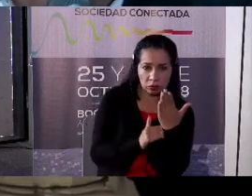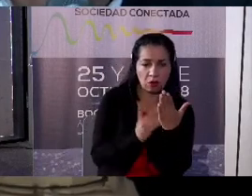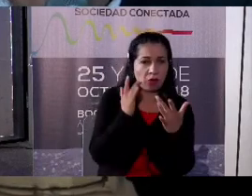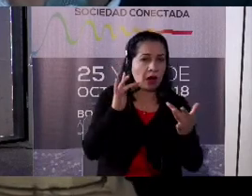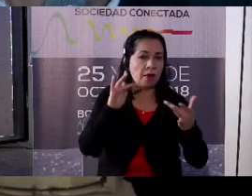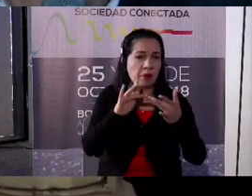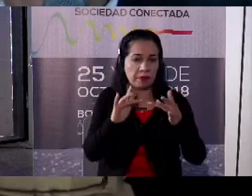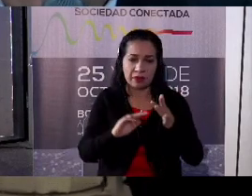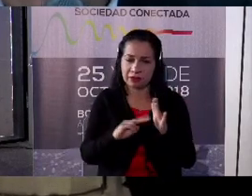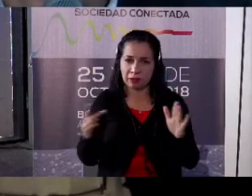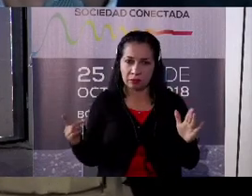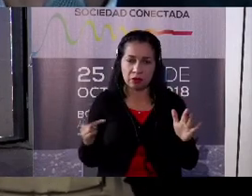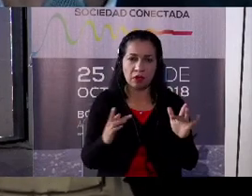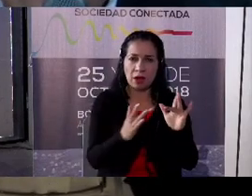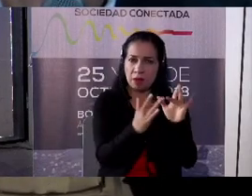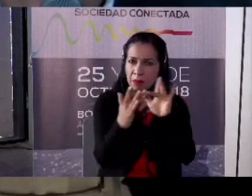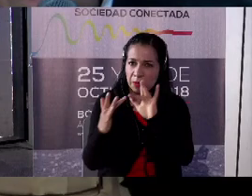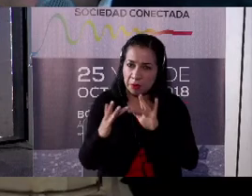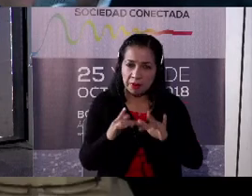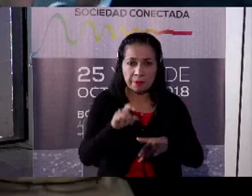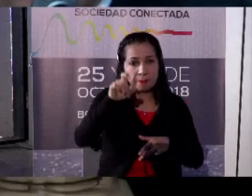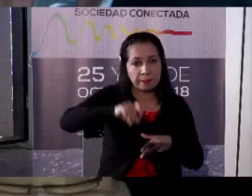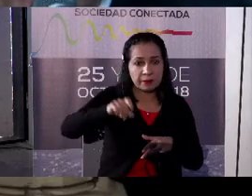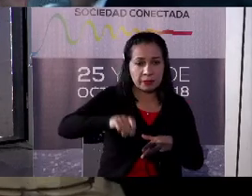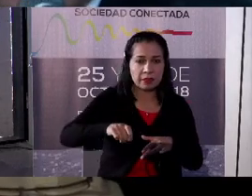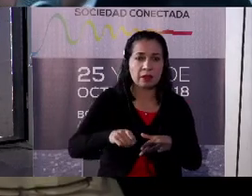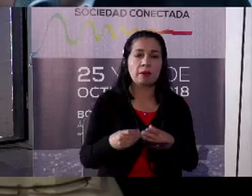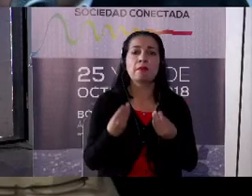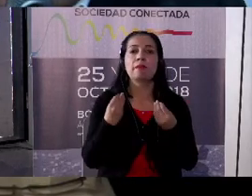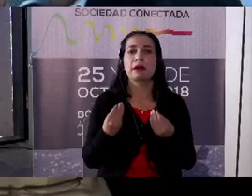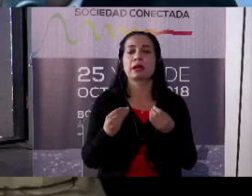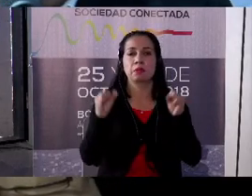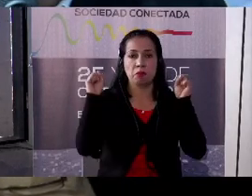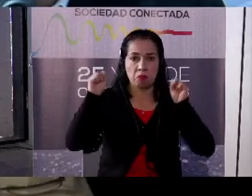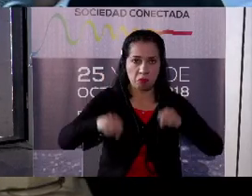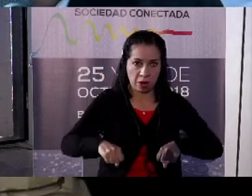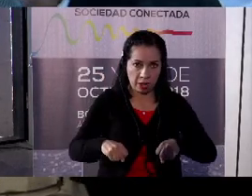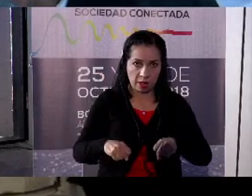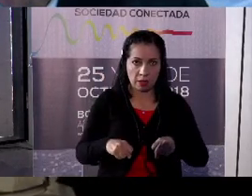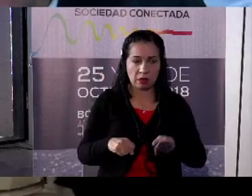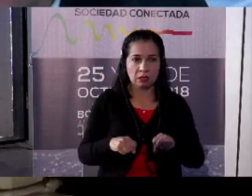Technology allow of gl iot